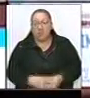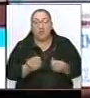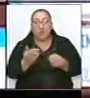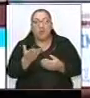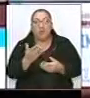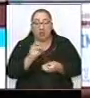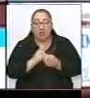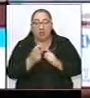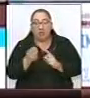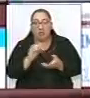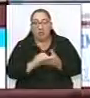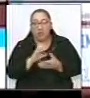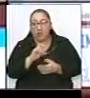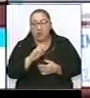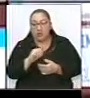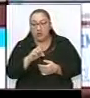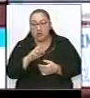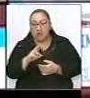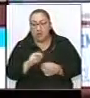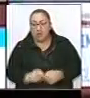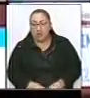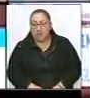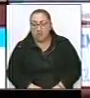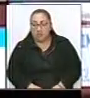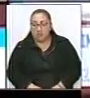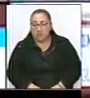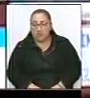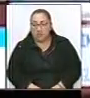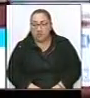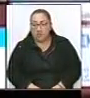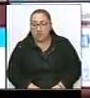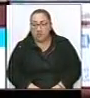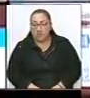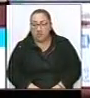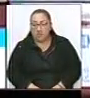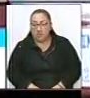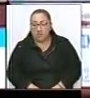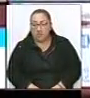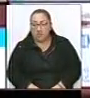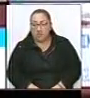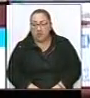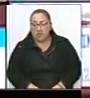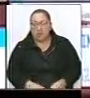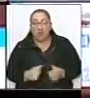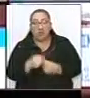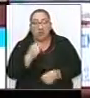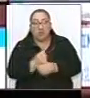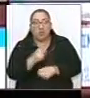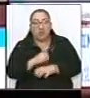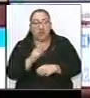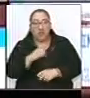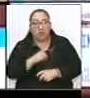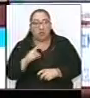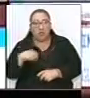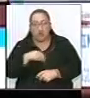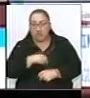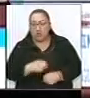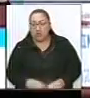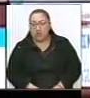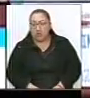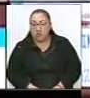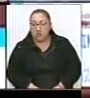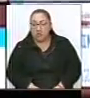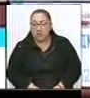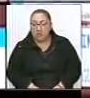poder proceder a la cuestión previa y con el máximo respeto al trabajo que desarrollamos cada uno de nosotros. Congresista